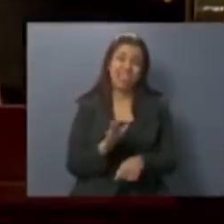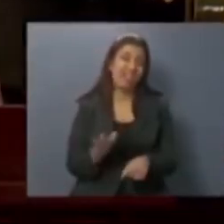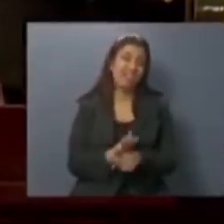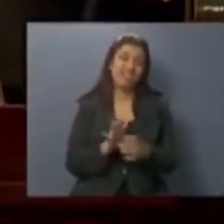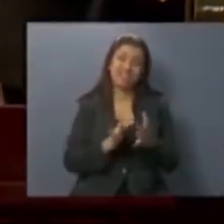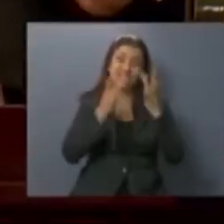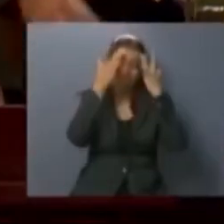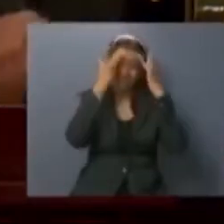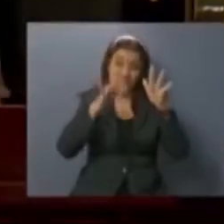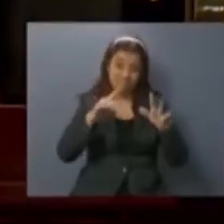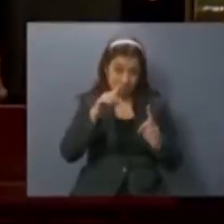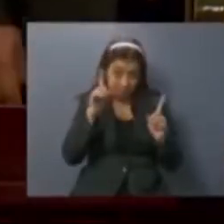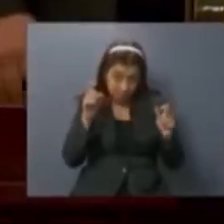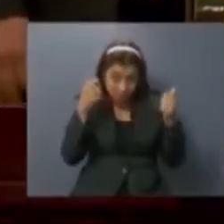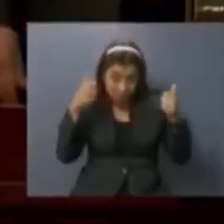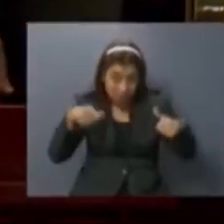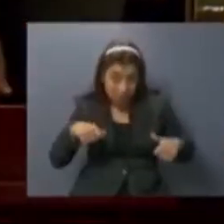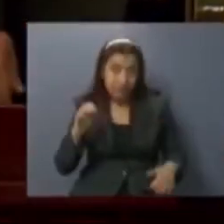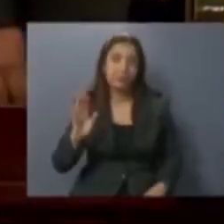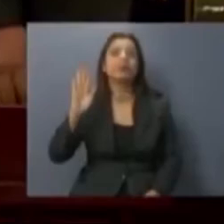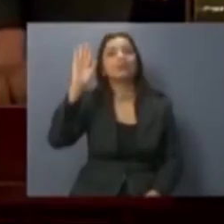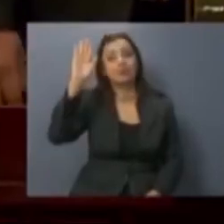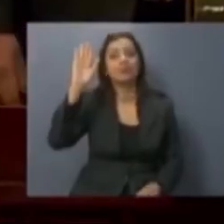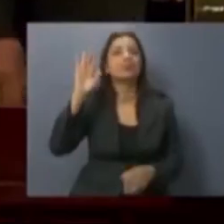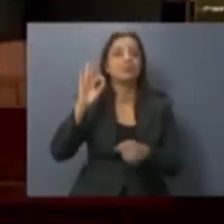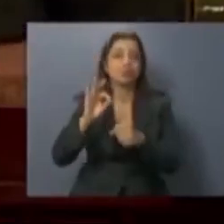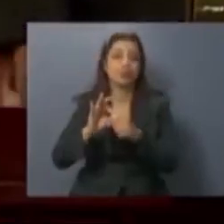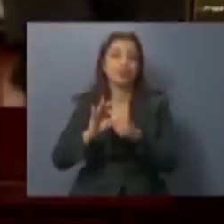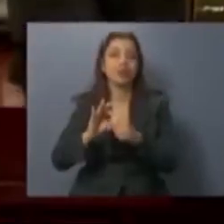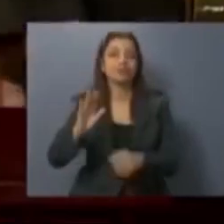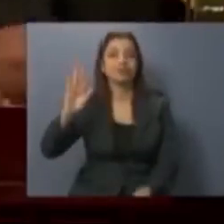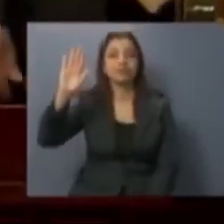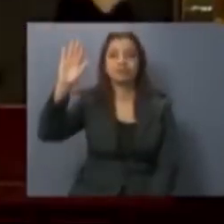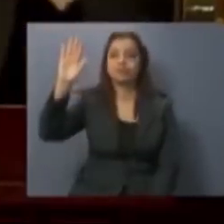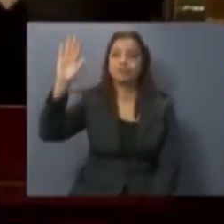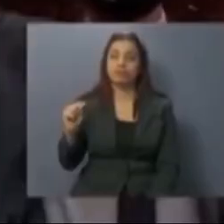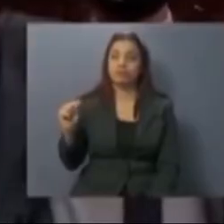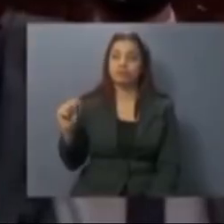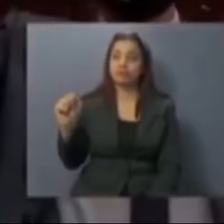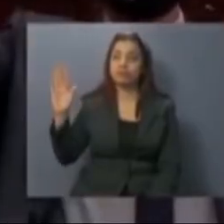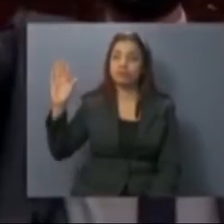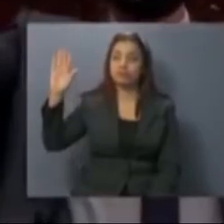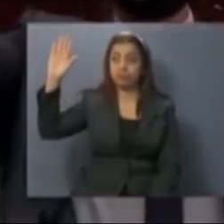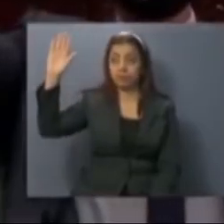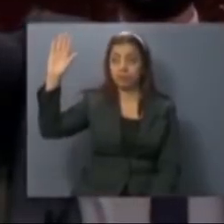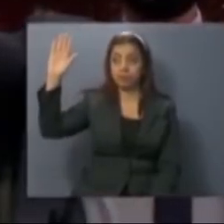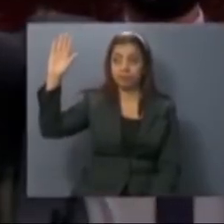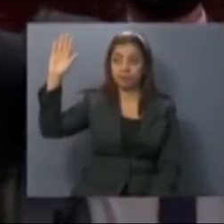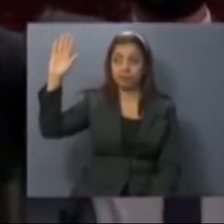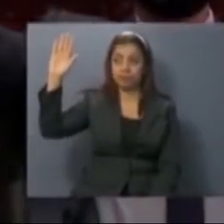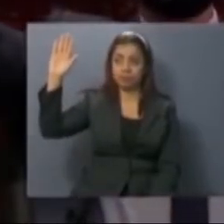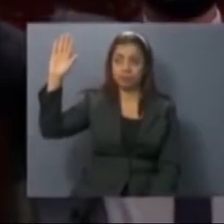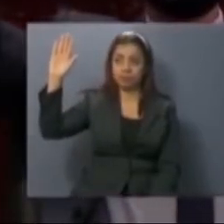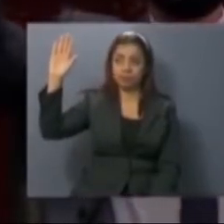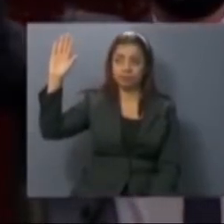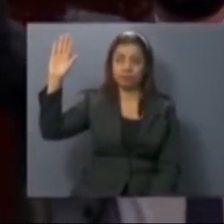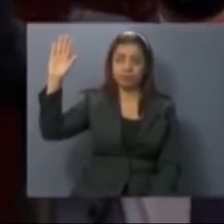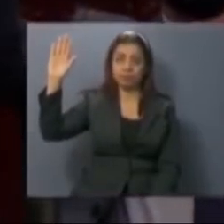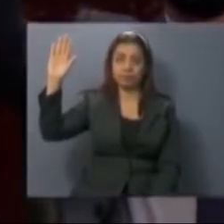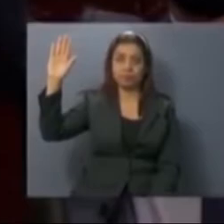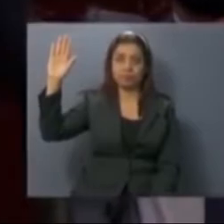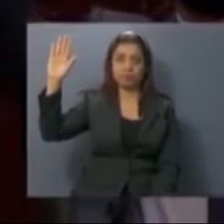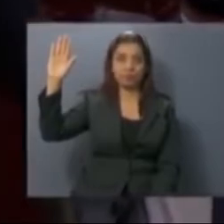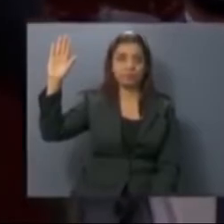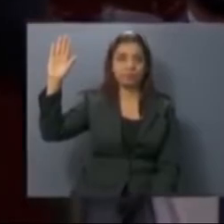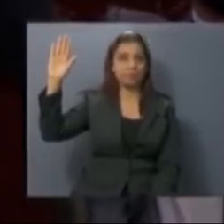pero la evidencia de cómo se han comportado estas instituciones en el pasado hacen desconfiar plenamente de ellas